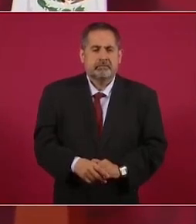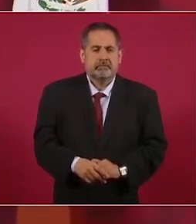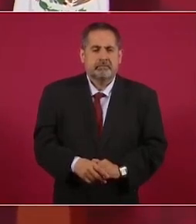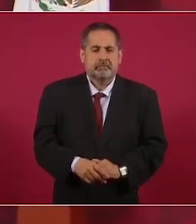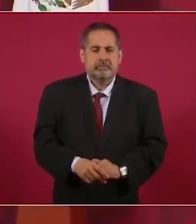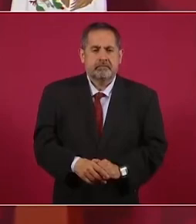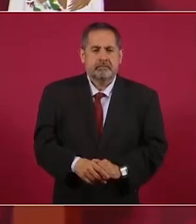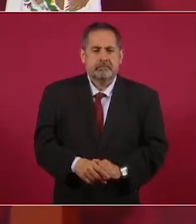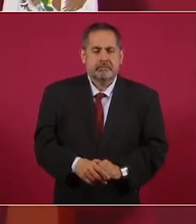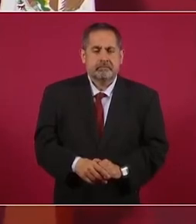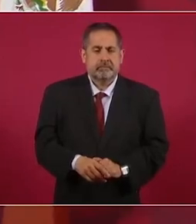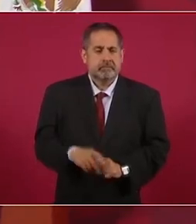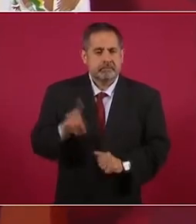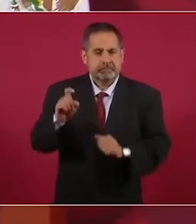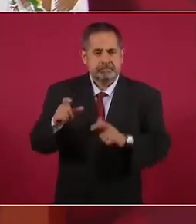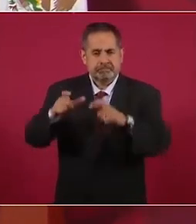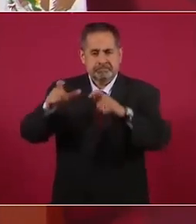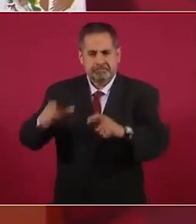Cenotes.